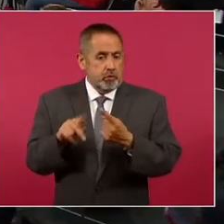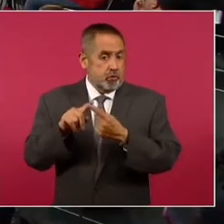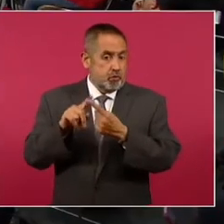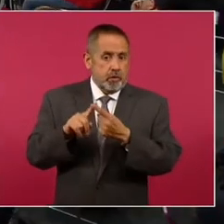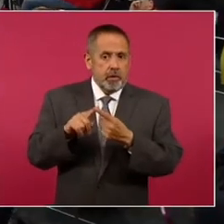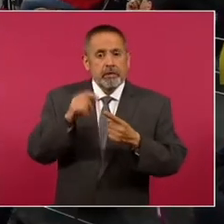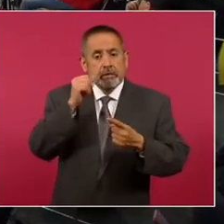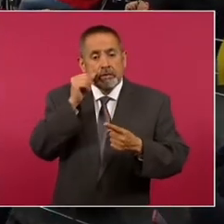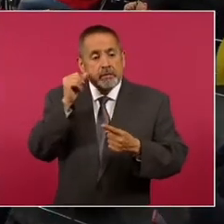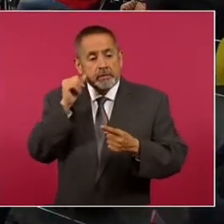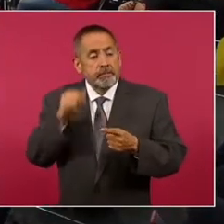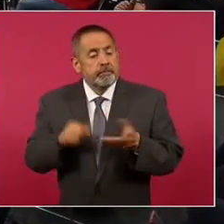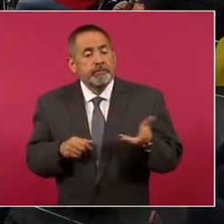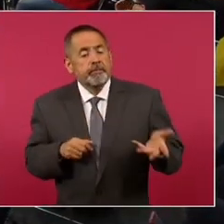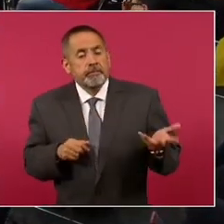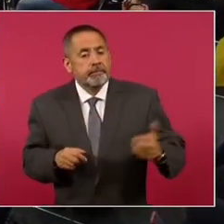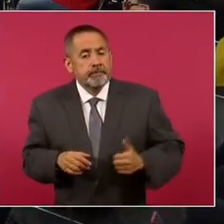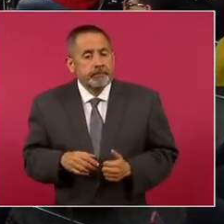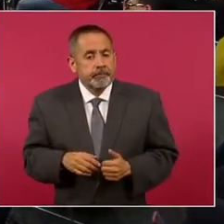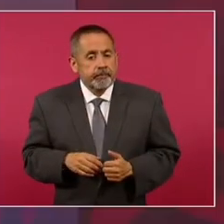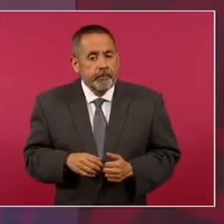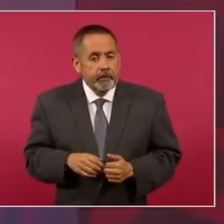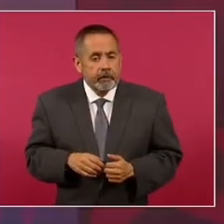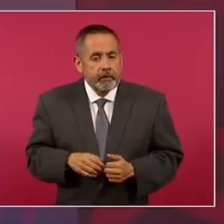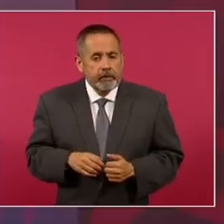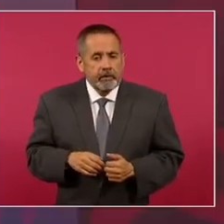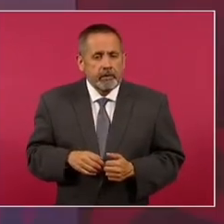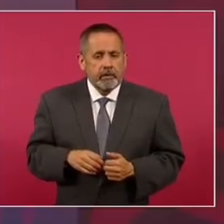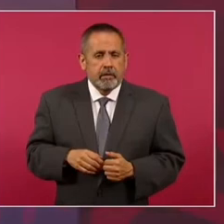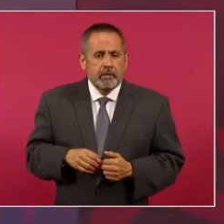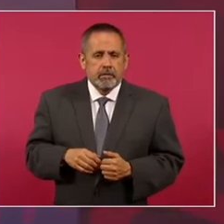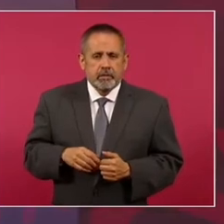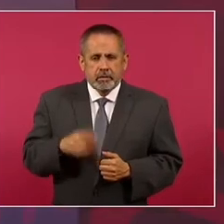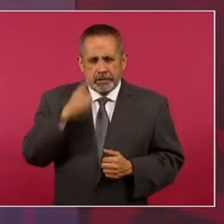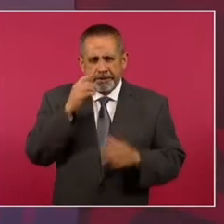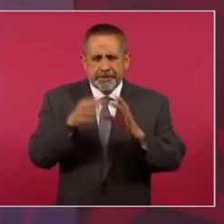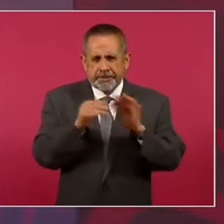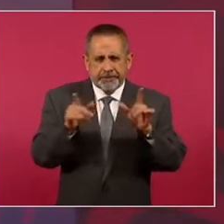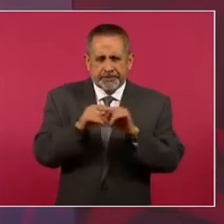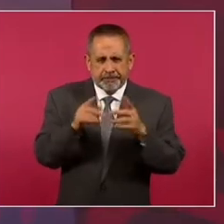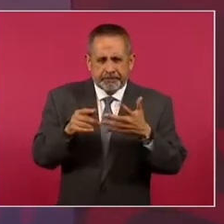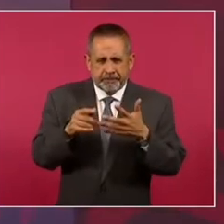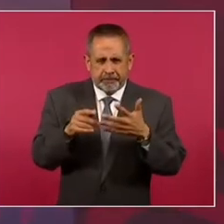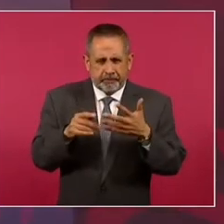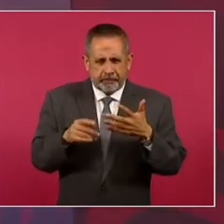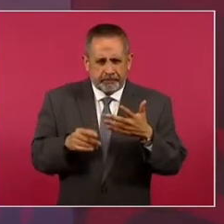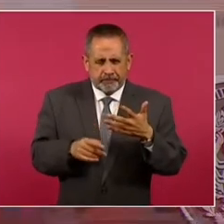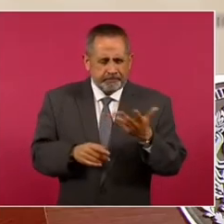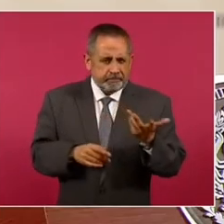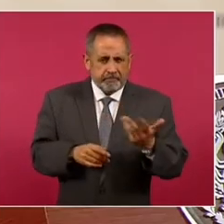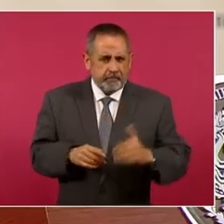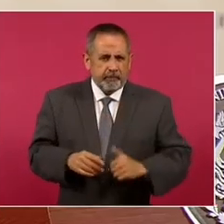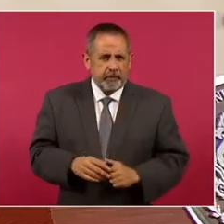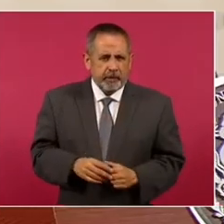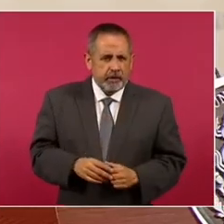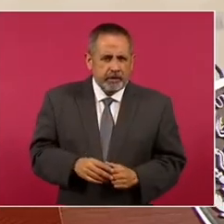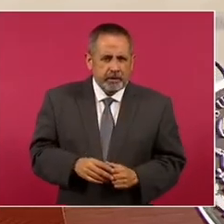ayer, que además, de manera técnica, no entra